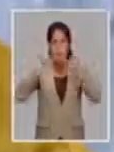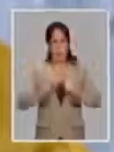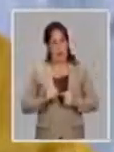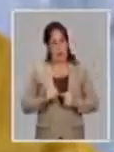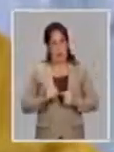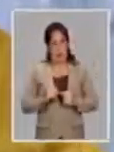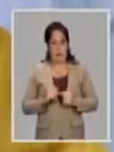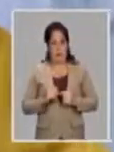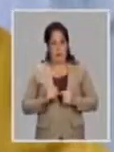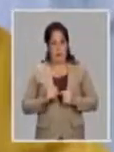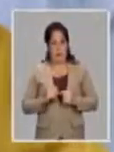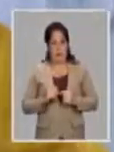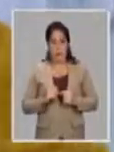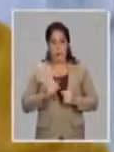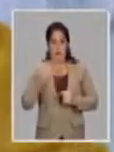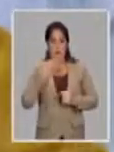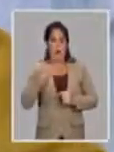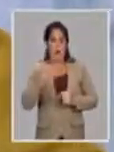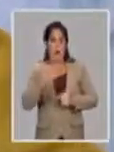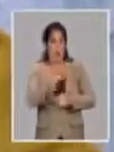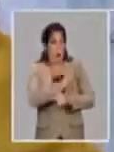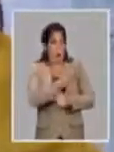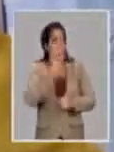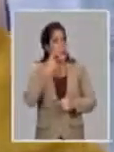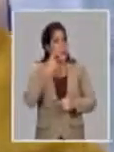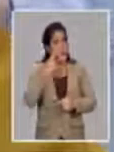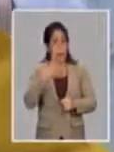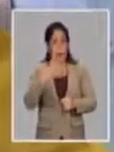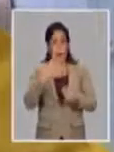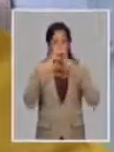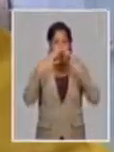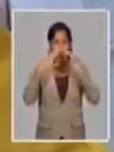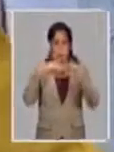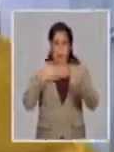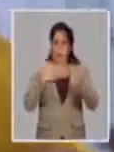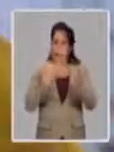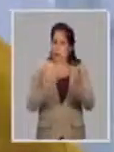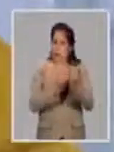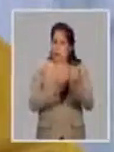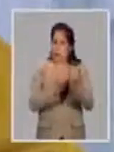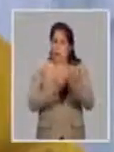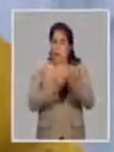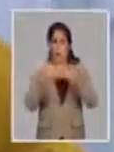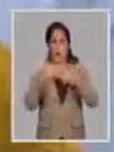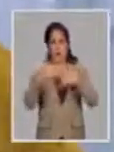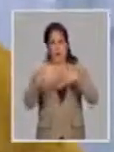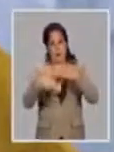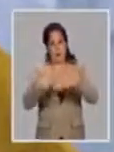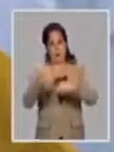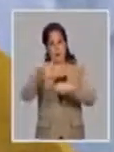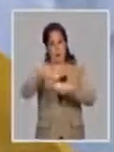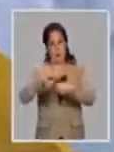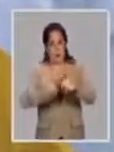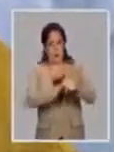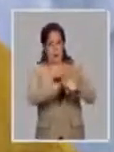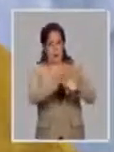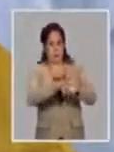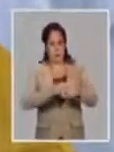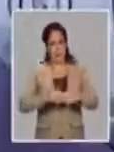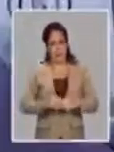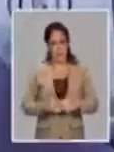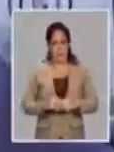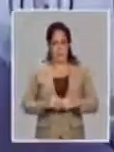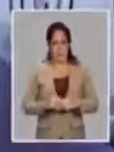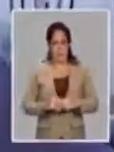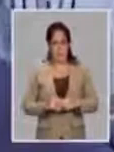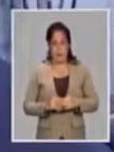enfermera y es una de las propuestas que puede solucionar este problema del virus,